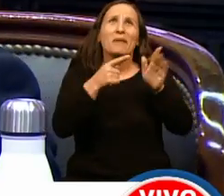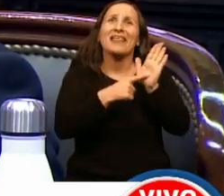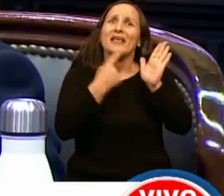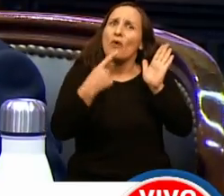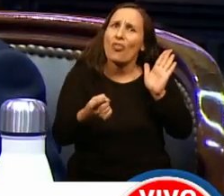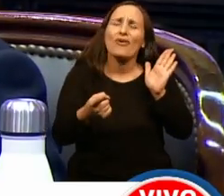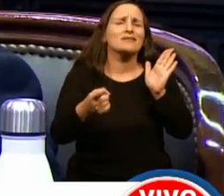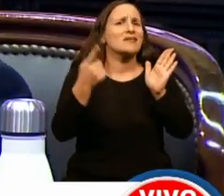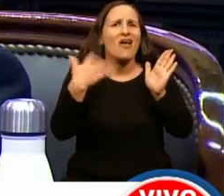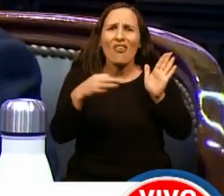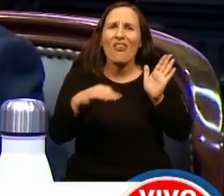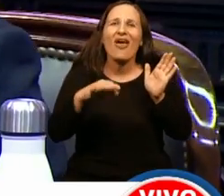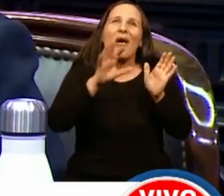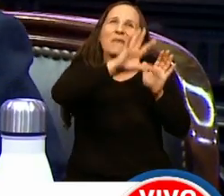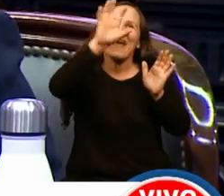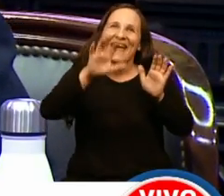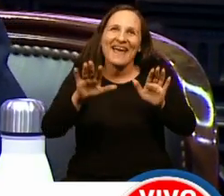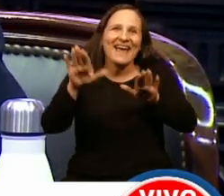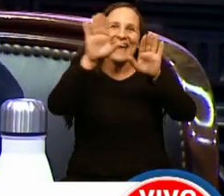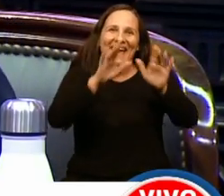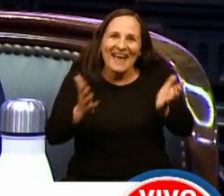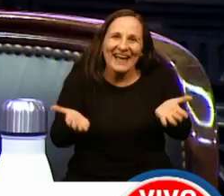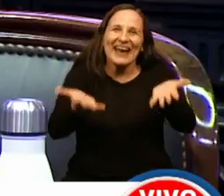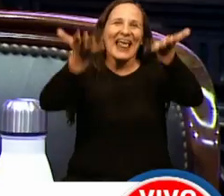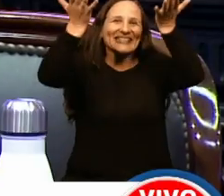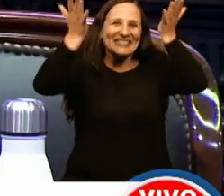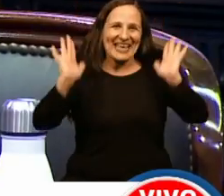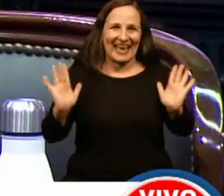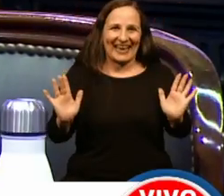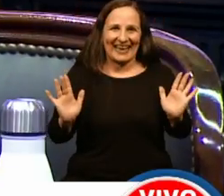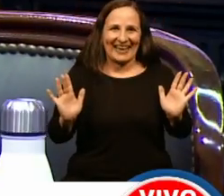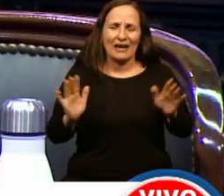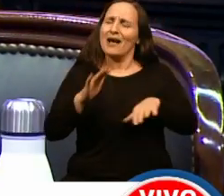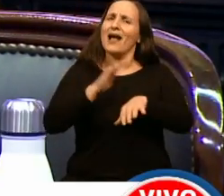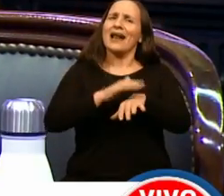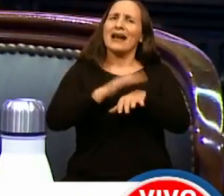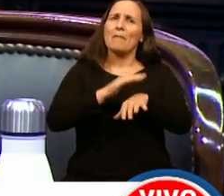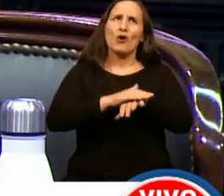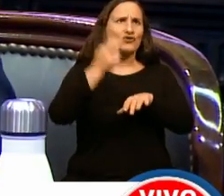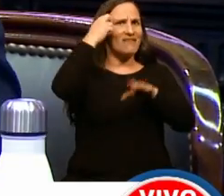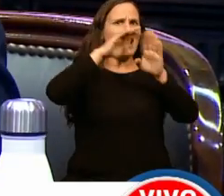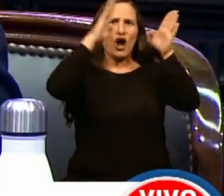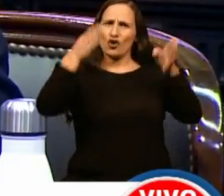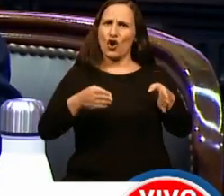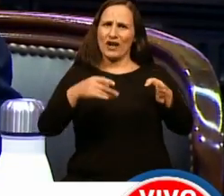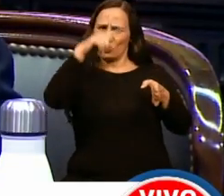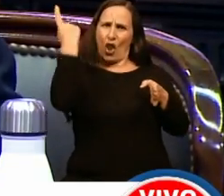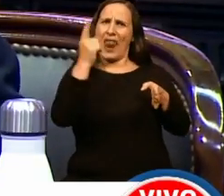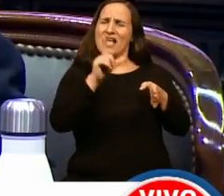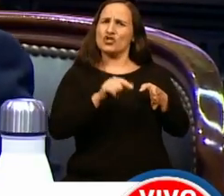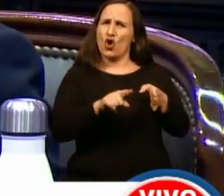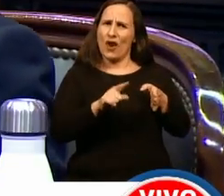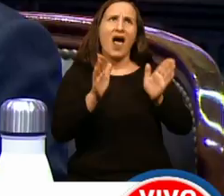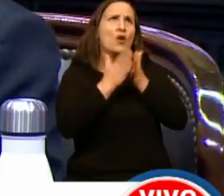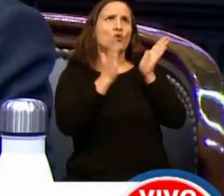proveer al crecimiento armónico de la nación es una responsabilidad de este congreso de la nación asignada por